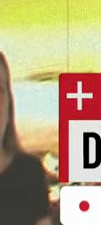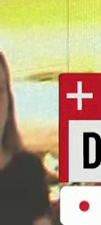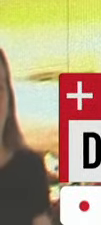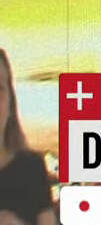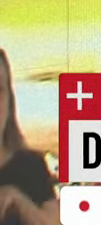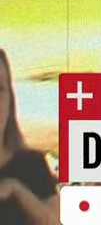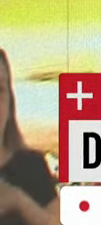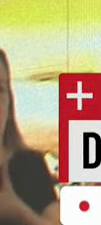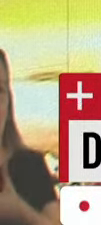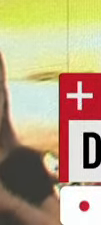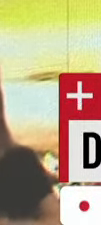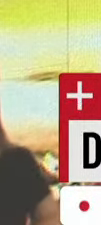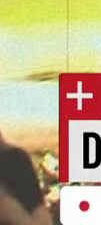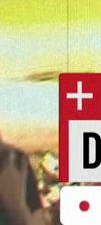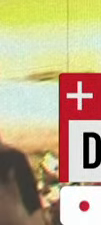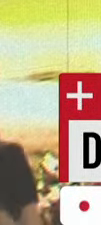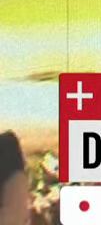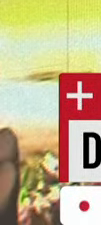¿Qué? Ahora,